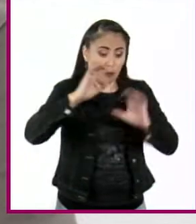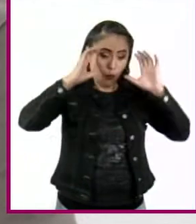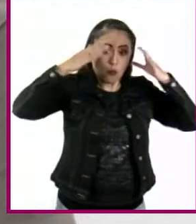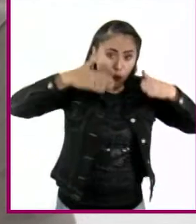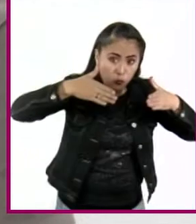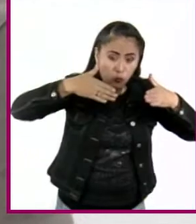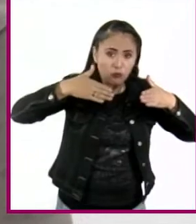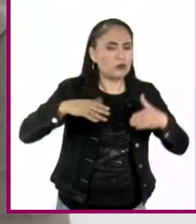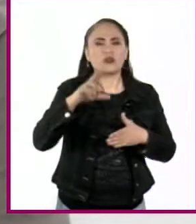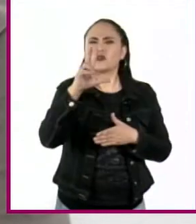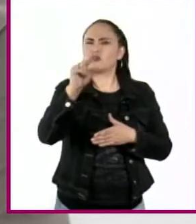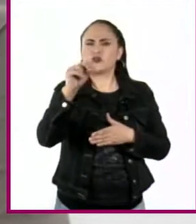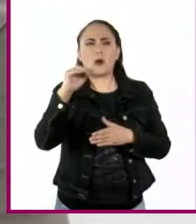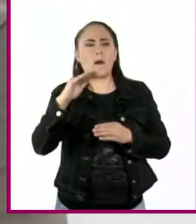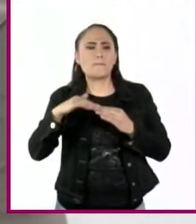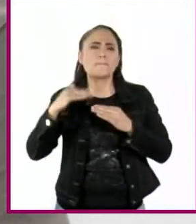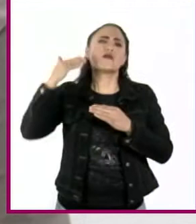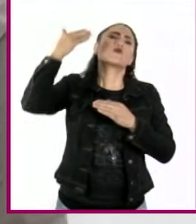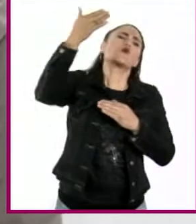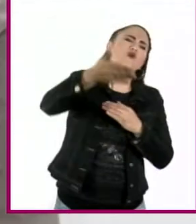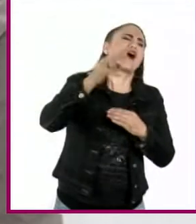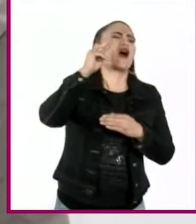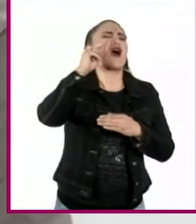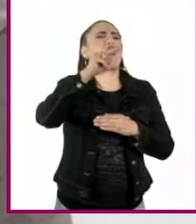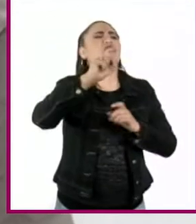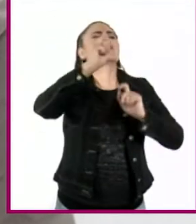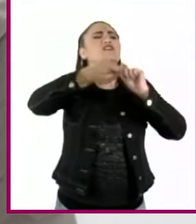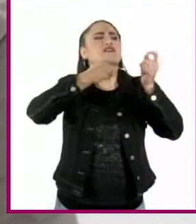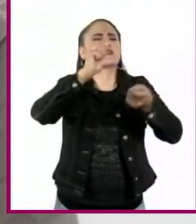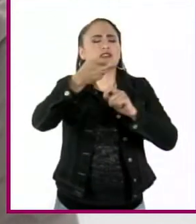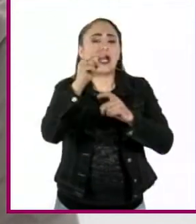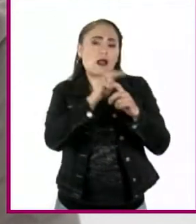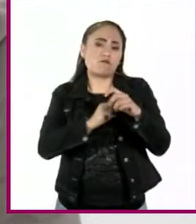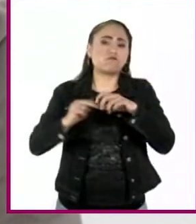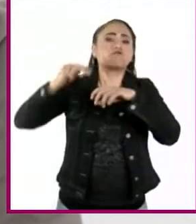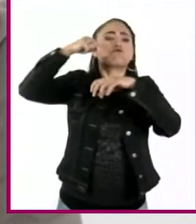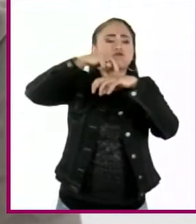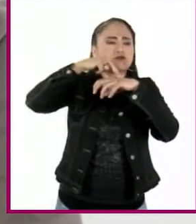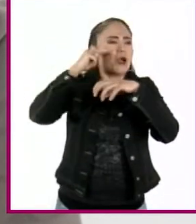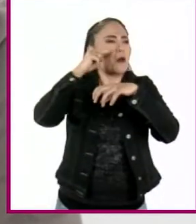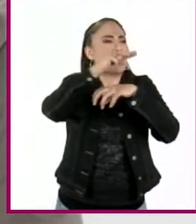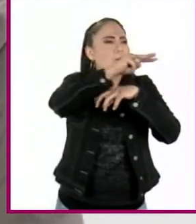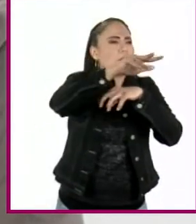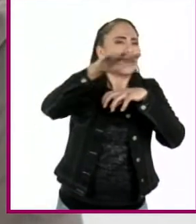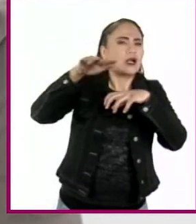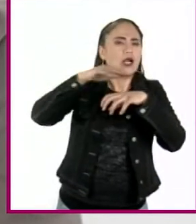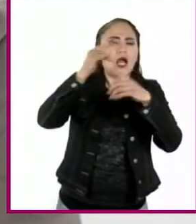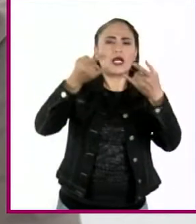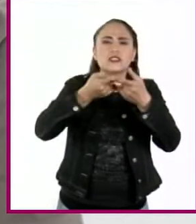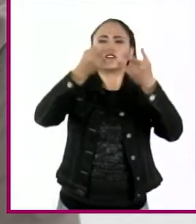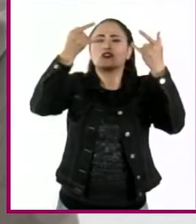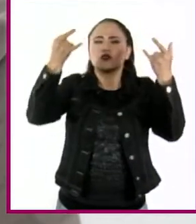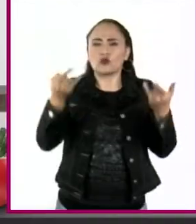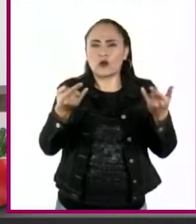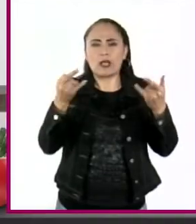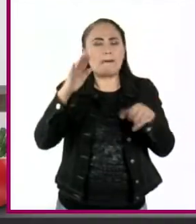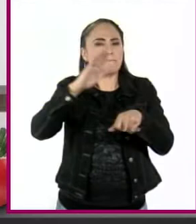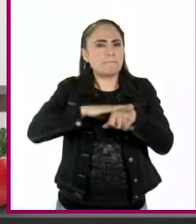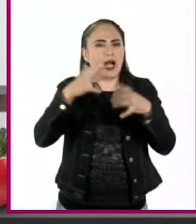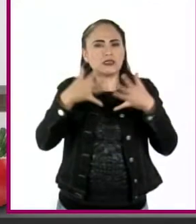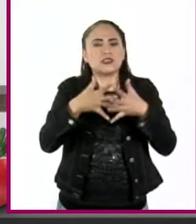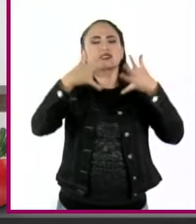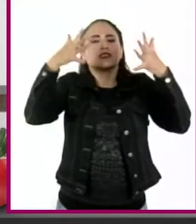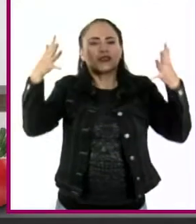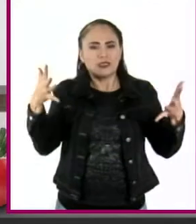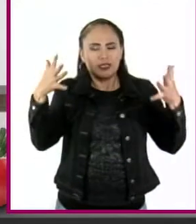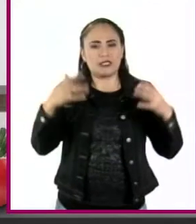interés en entender lo que está más allá del pueblo y se sitúa allí para tratar de entender el transcurrir de la historia en un ámbito más amplio. Se estudia